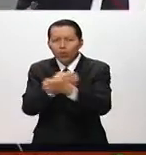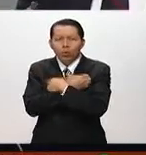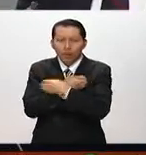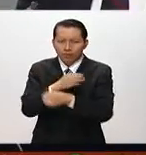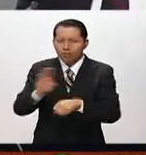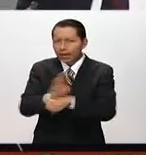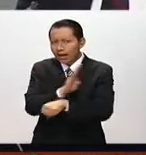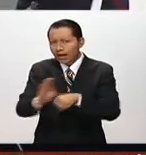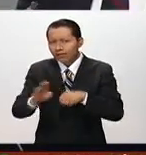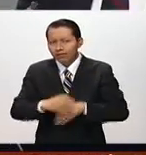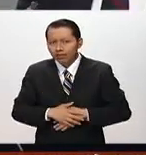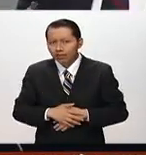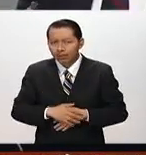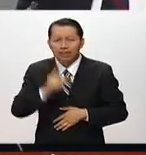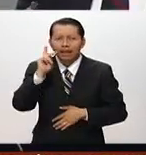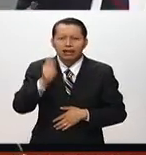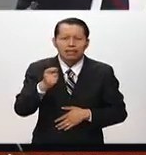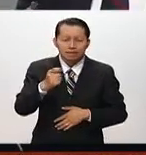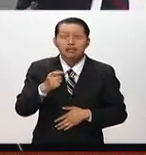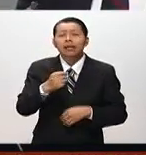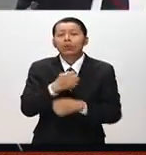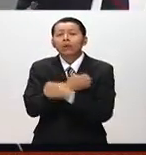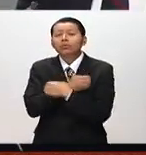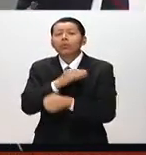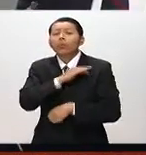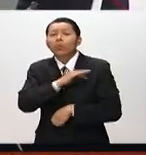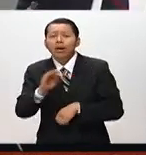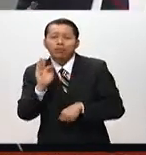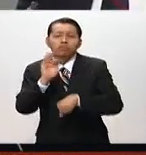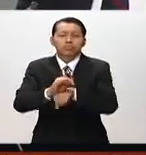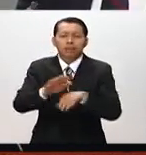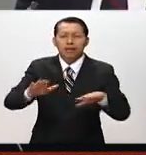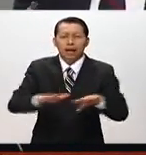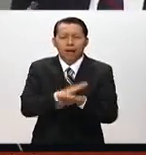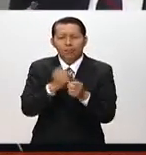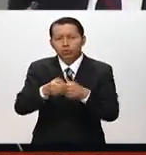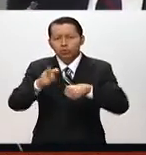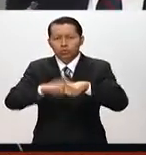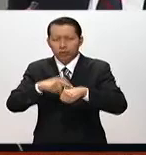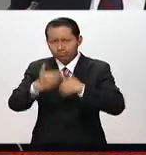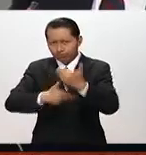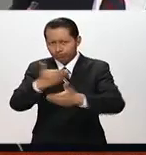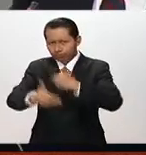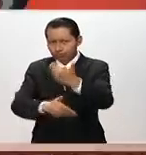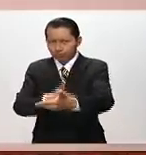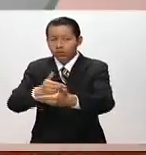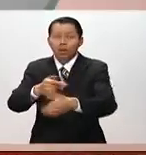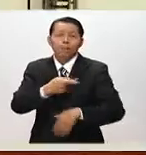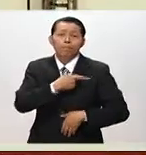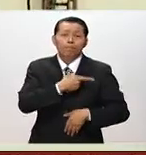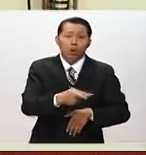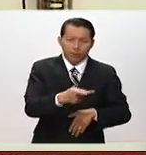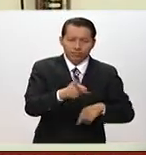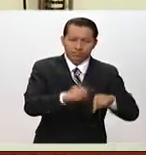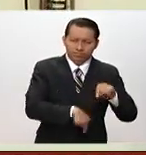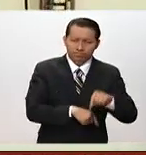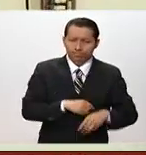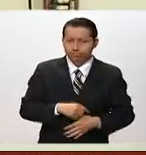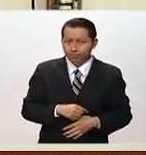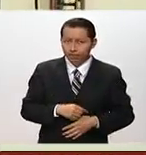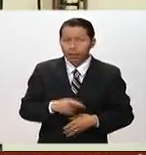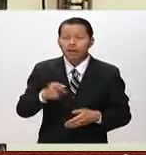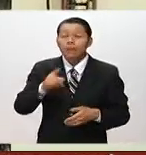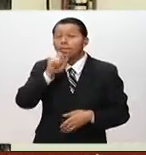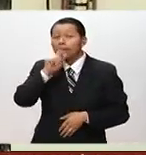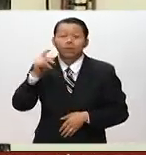Lograr que la educación sea un motor de cambio social. Cómo romper con un cinturón de pobreza. También en el